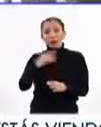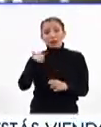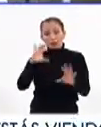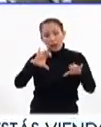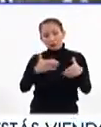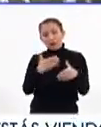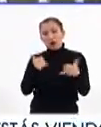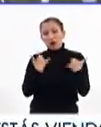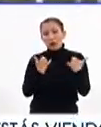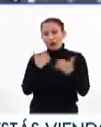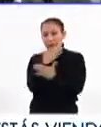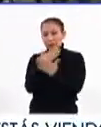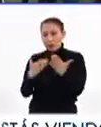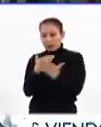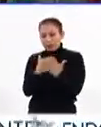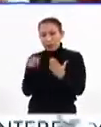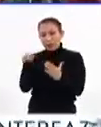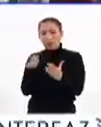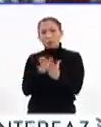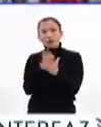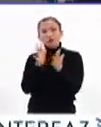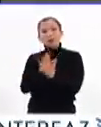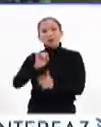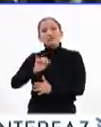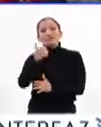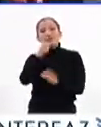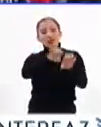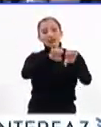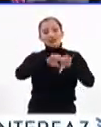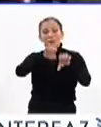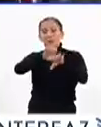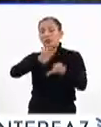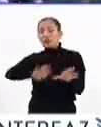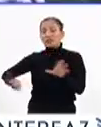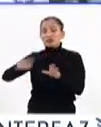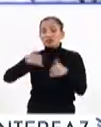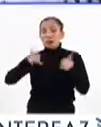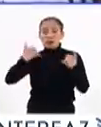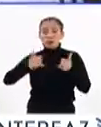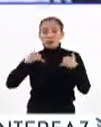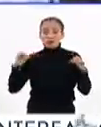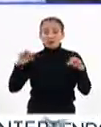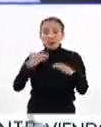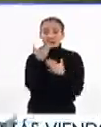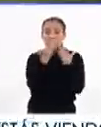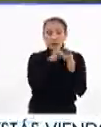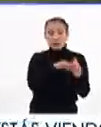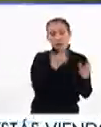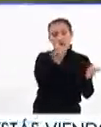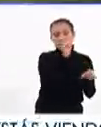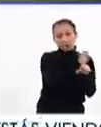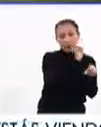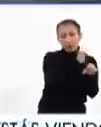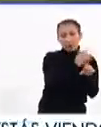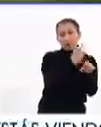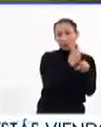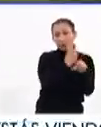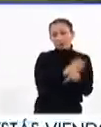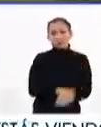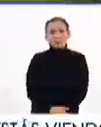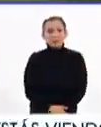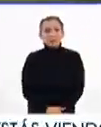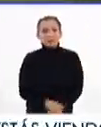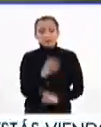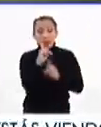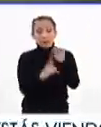de categoría juvenil e intermedia, en los que participarán 26 equipos y más de 900 atletas que estudian el nivel secundaria y preparatoria.